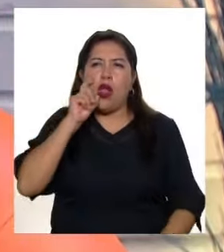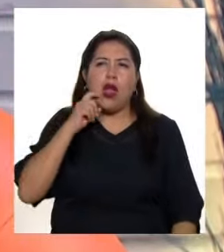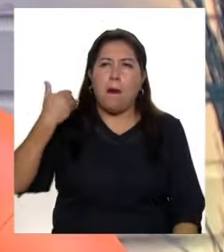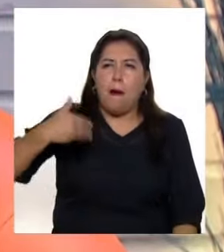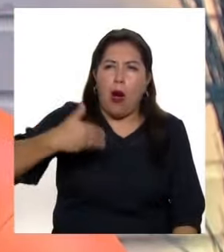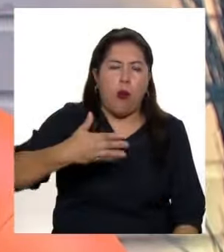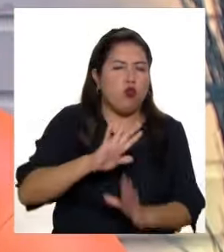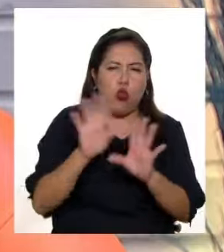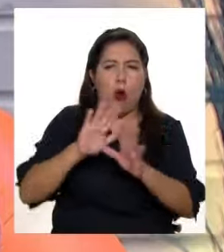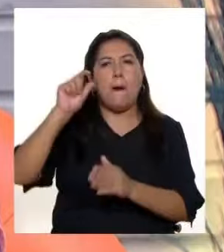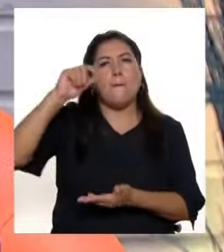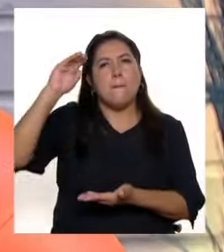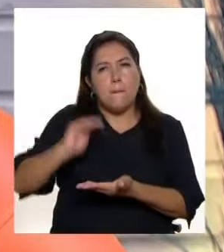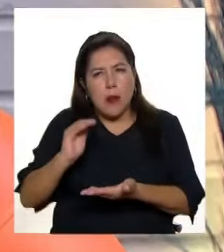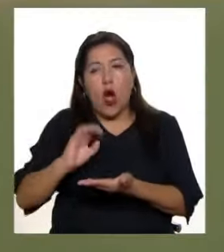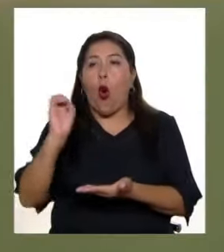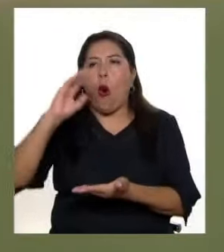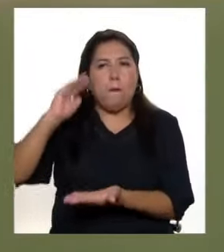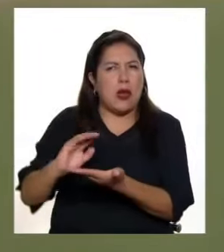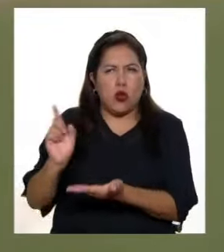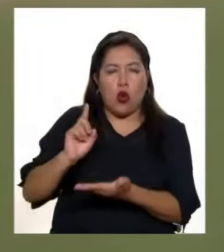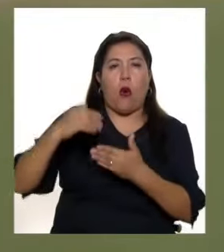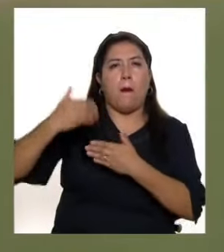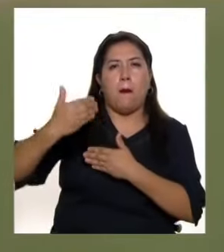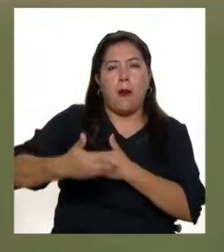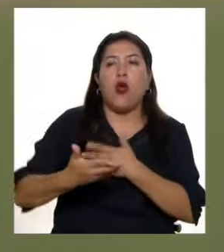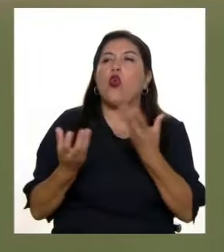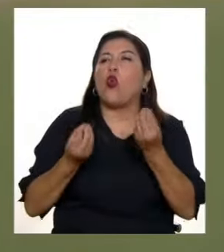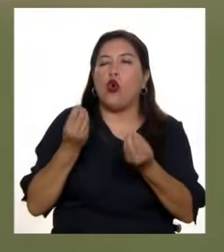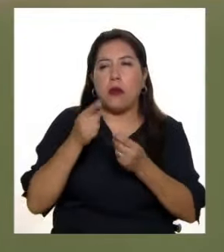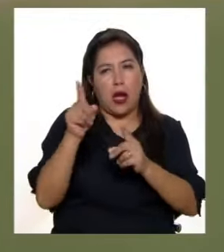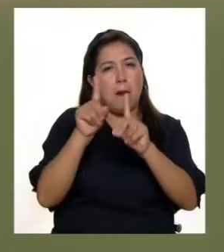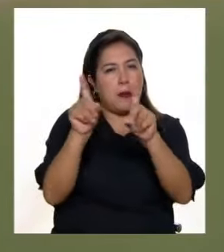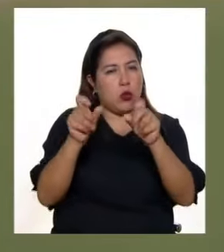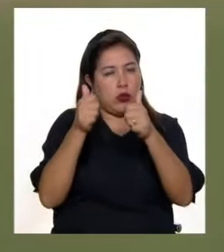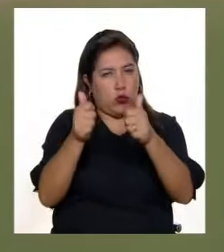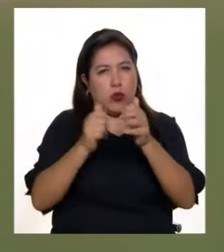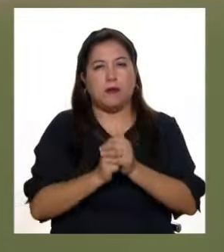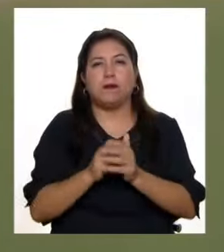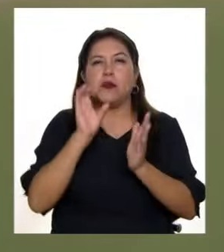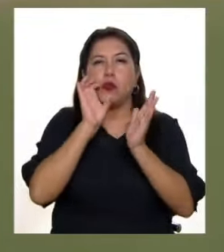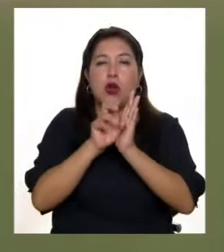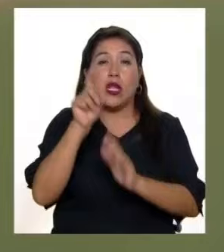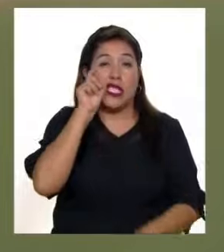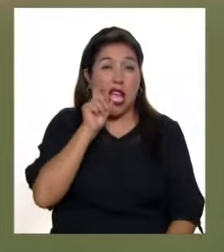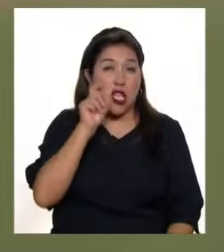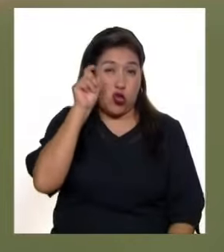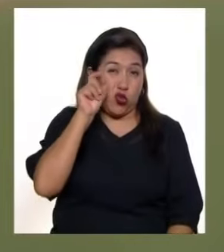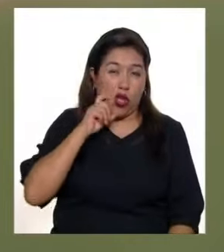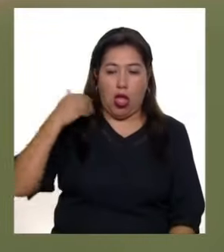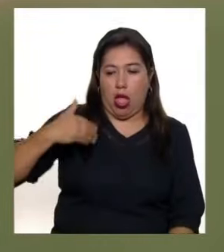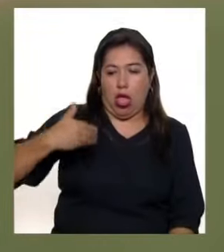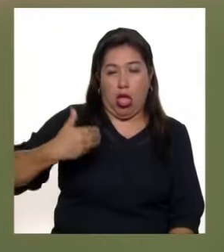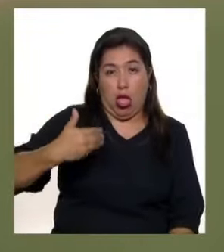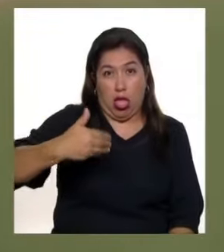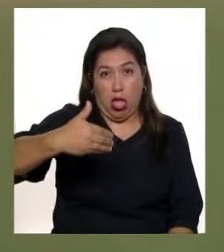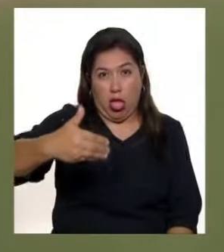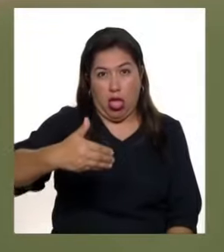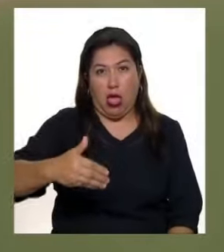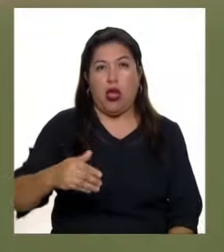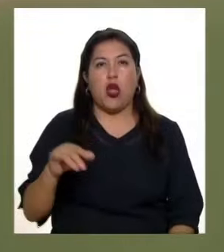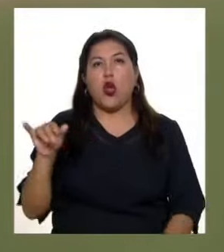sexuales o menos? Es una buena pregunta, ¿no? Excelente pregunta. La frecuencia de las relaciones sexuales es como